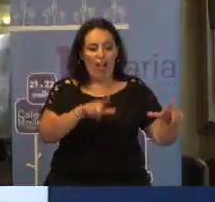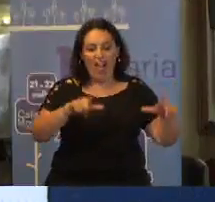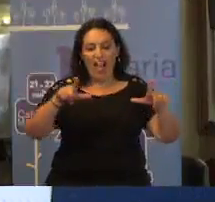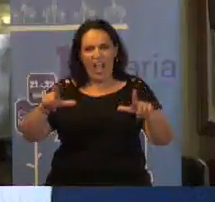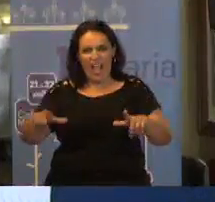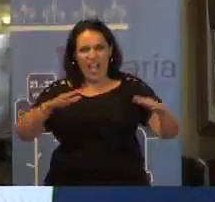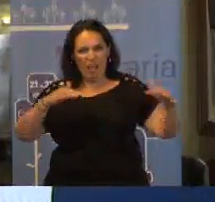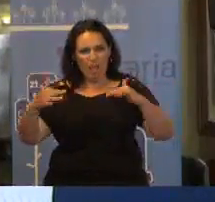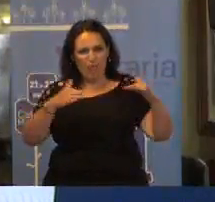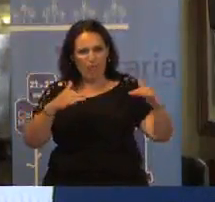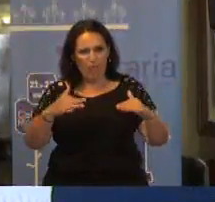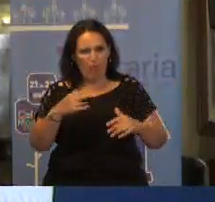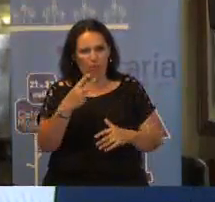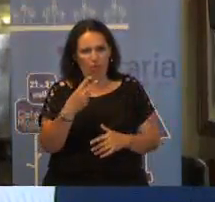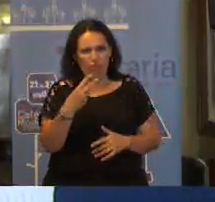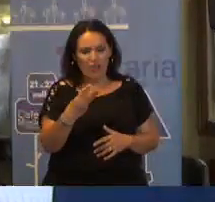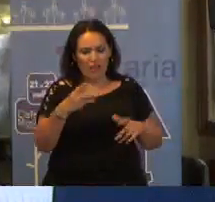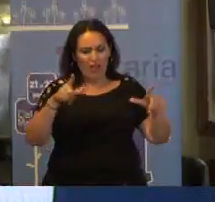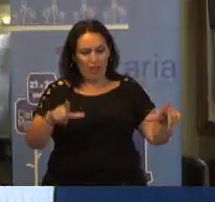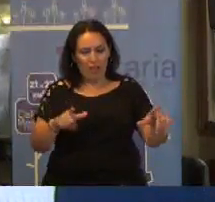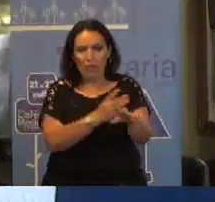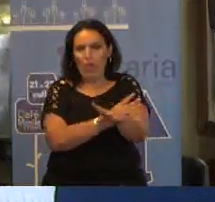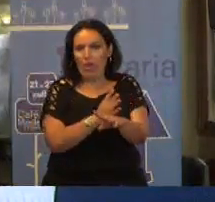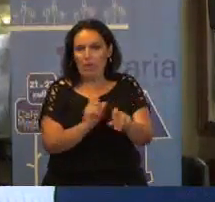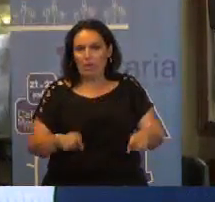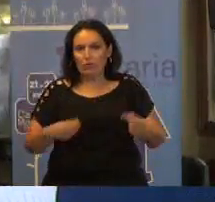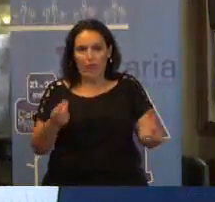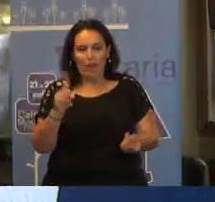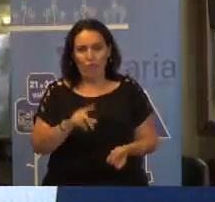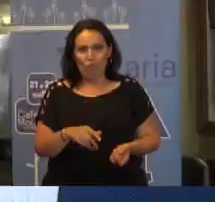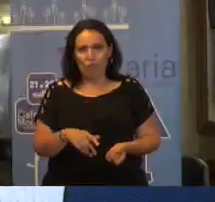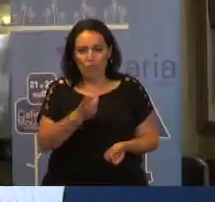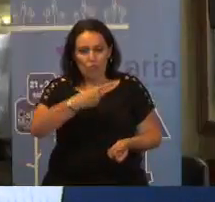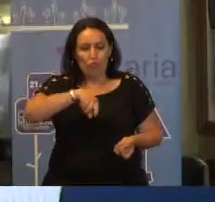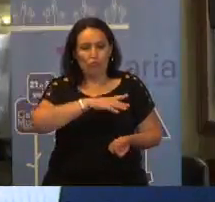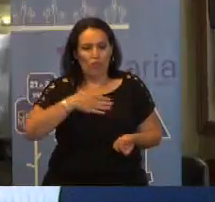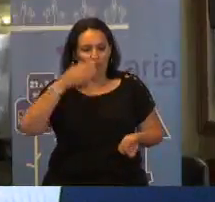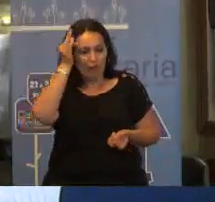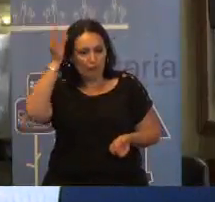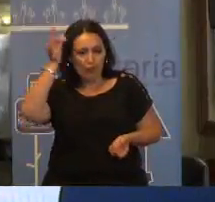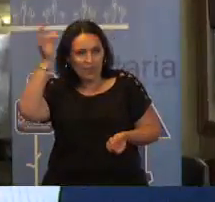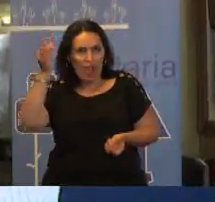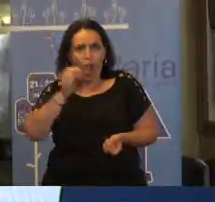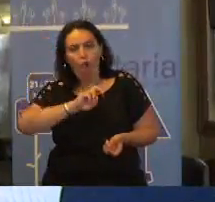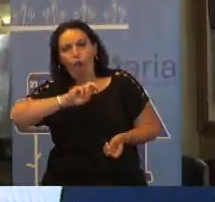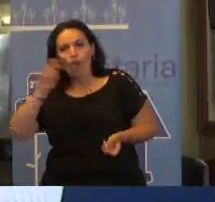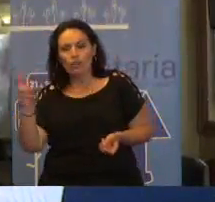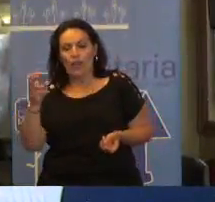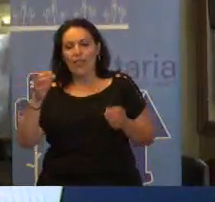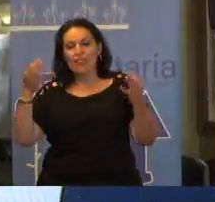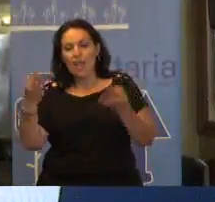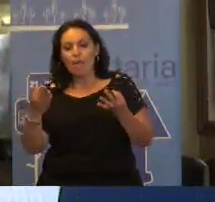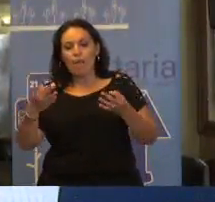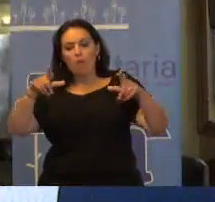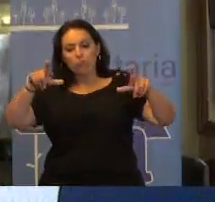sintética, só campos de fútbol, que está ben, que se apoia o fútbol, pero nós queremos que a filosofía tiña que ser outra, tiña que ser multideporte, tiña que